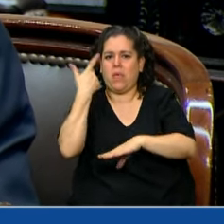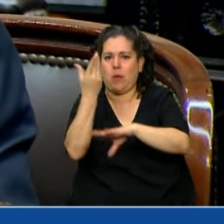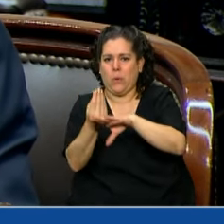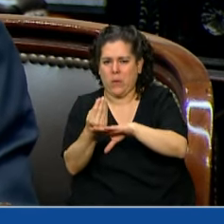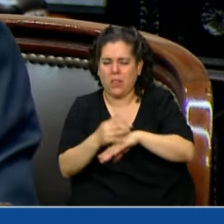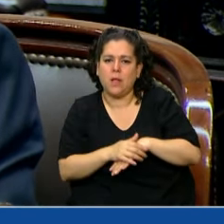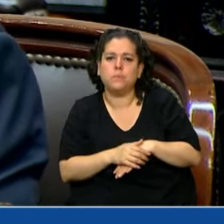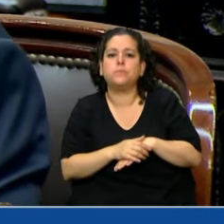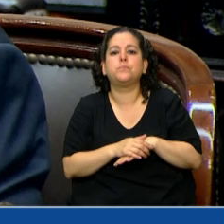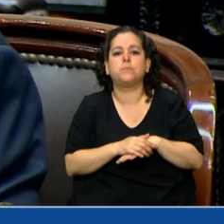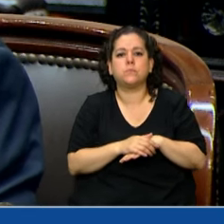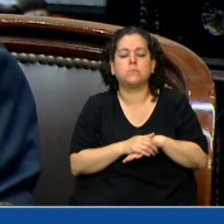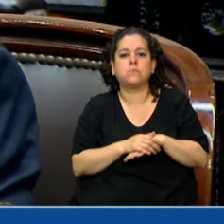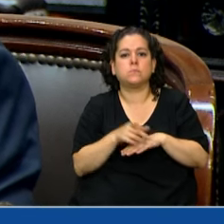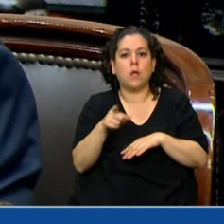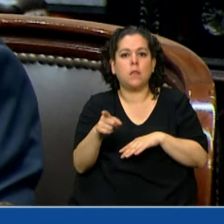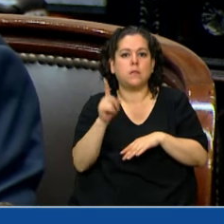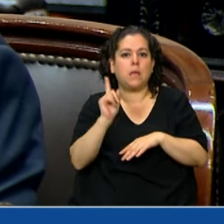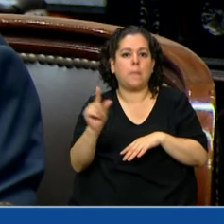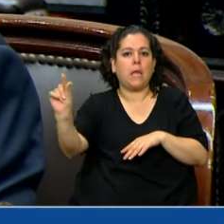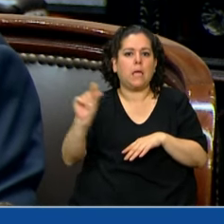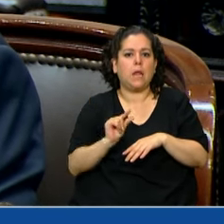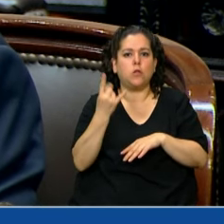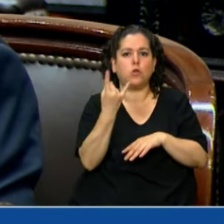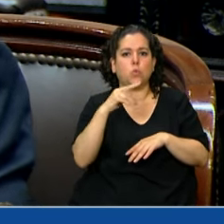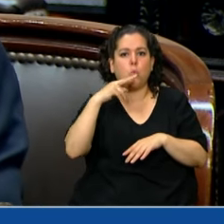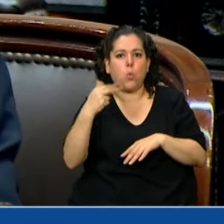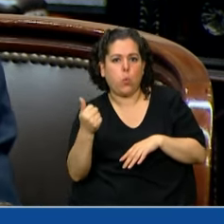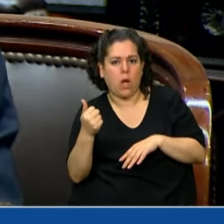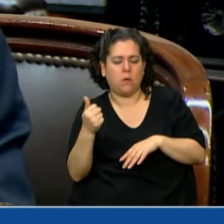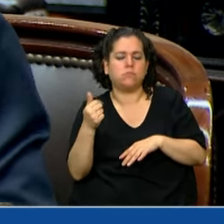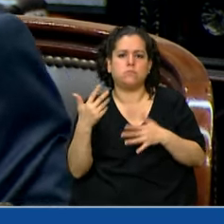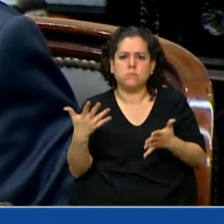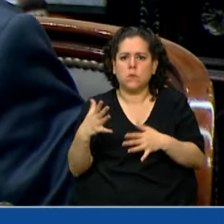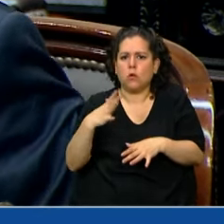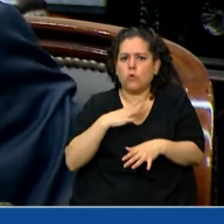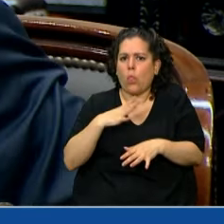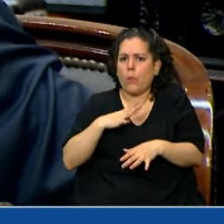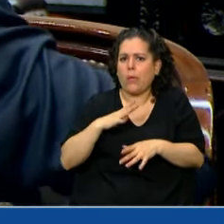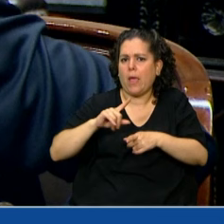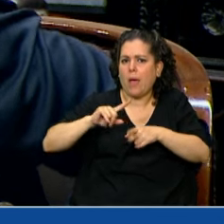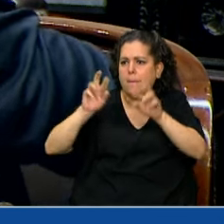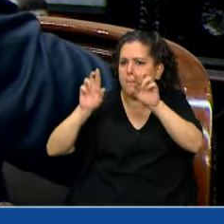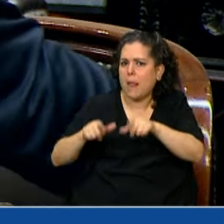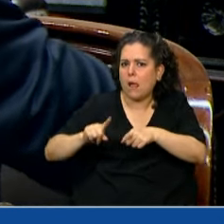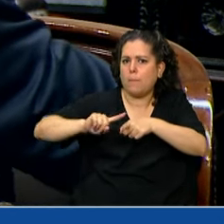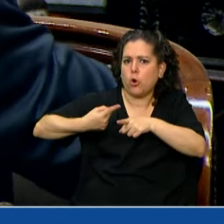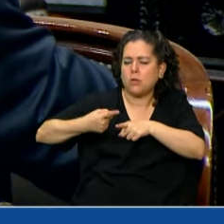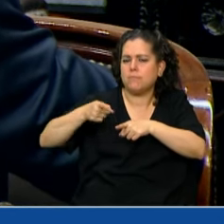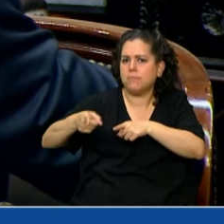ni hablar de lo que pasó con los créditos suba seguimos sin tener una política de créditos